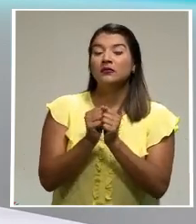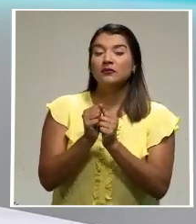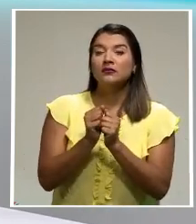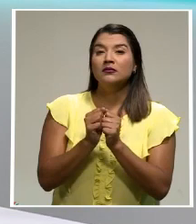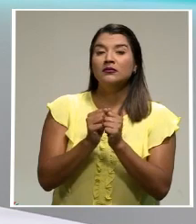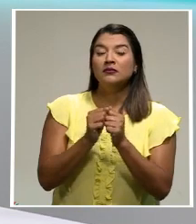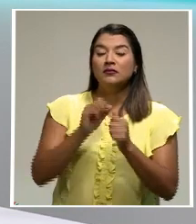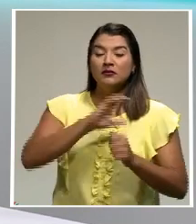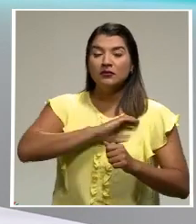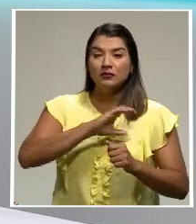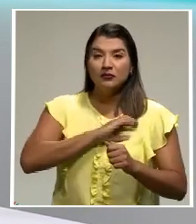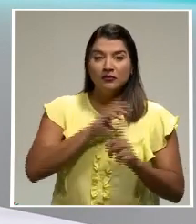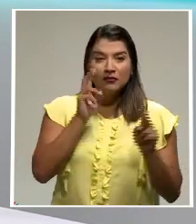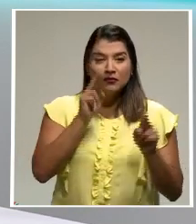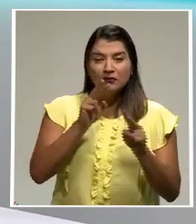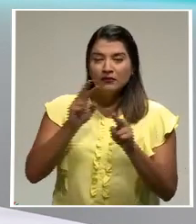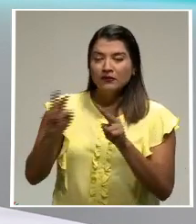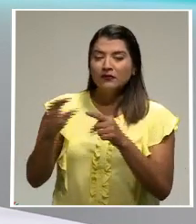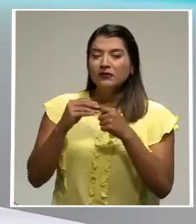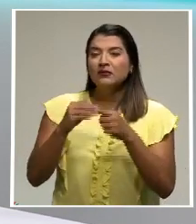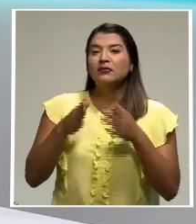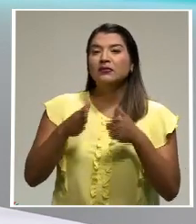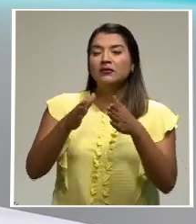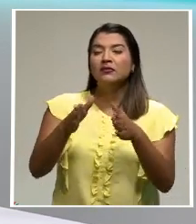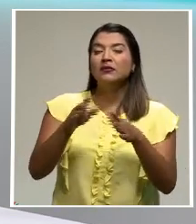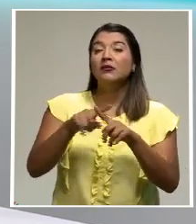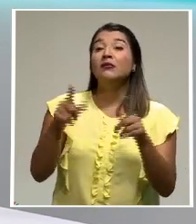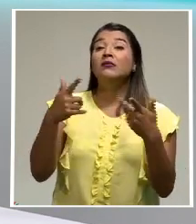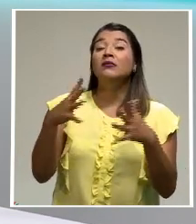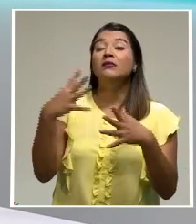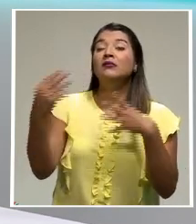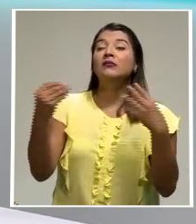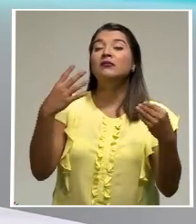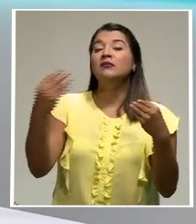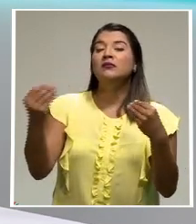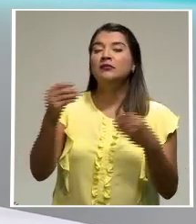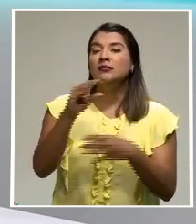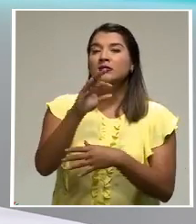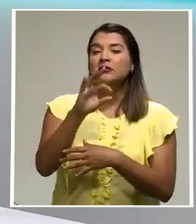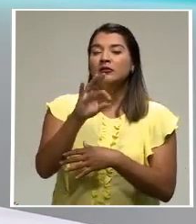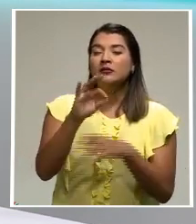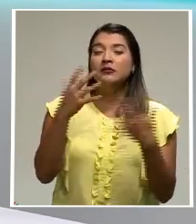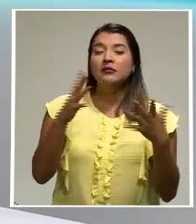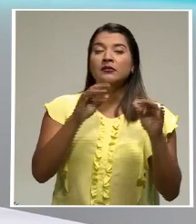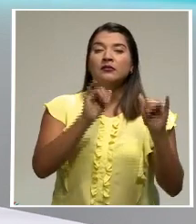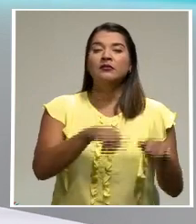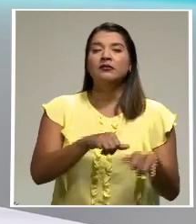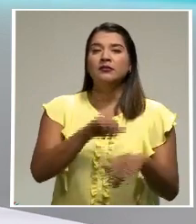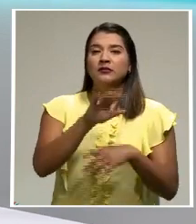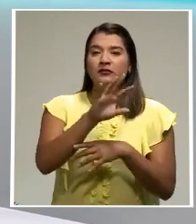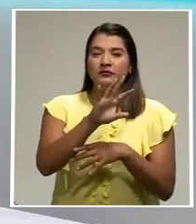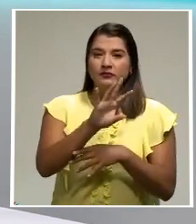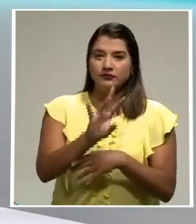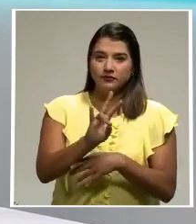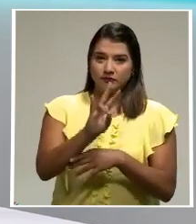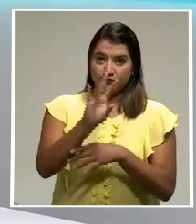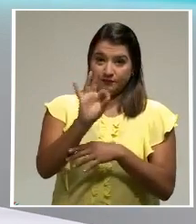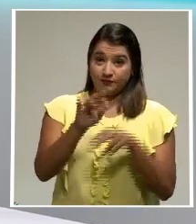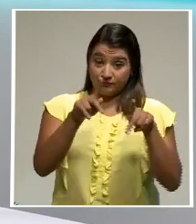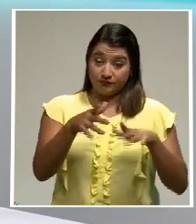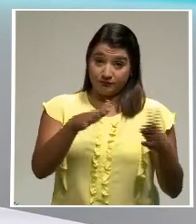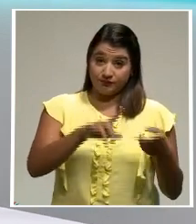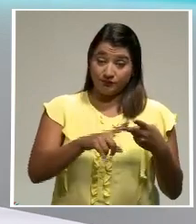principales cárceles, que ya dejaron al menos 79 reclusos muertos y decenas de presos